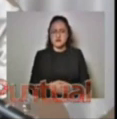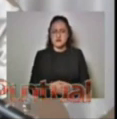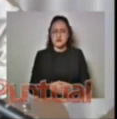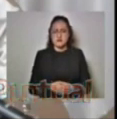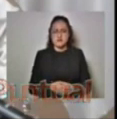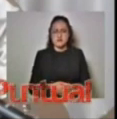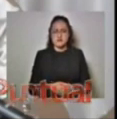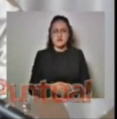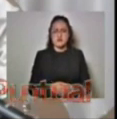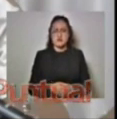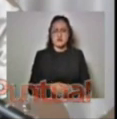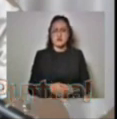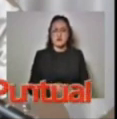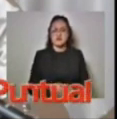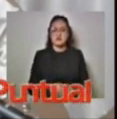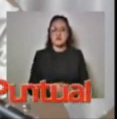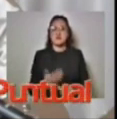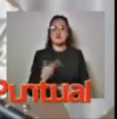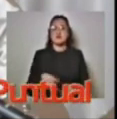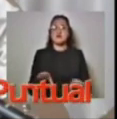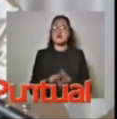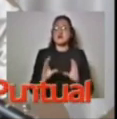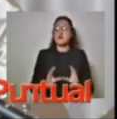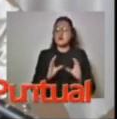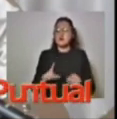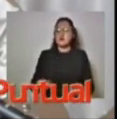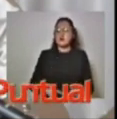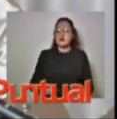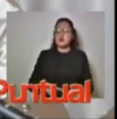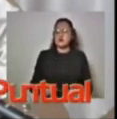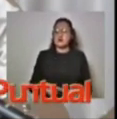¿sí? Que fue protegido por gobiernos